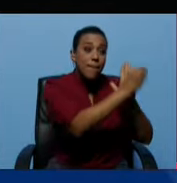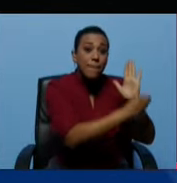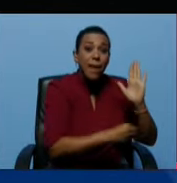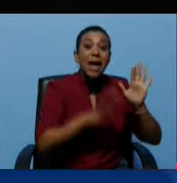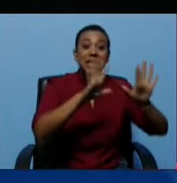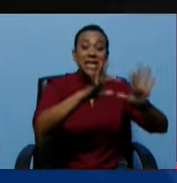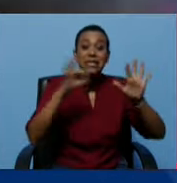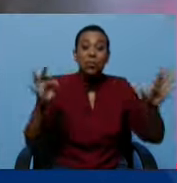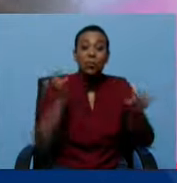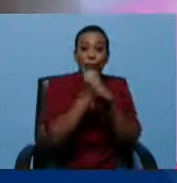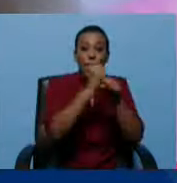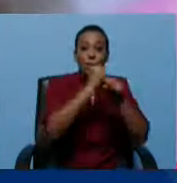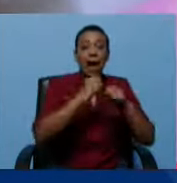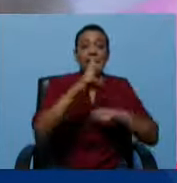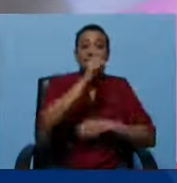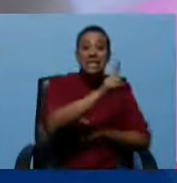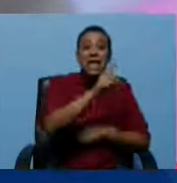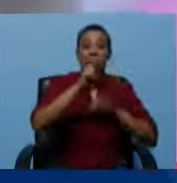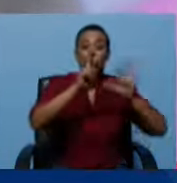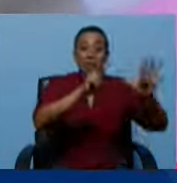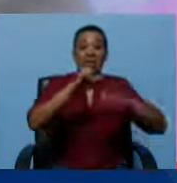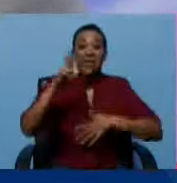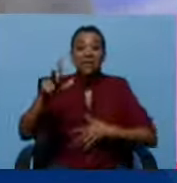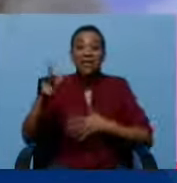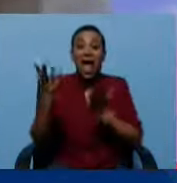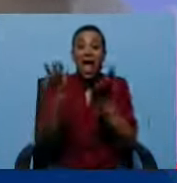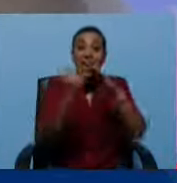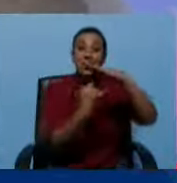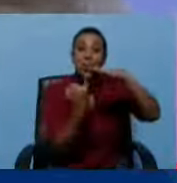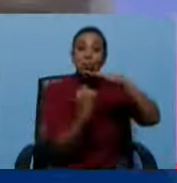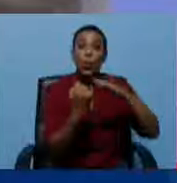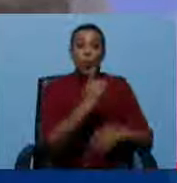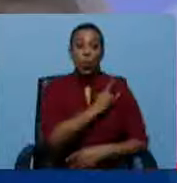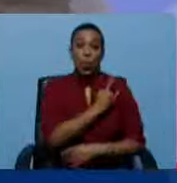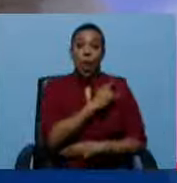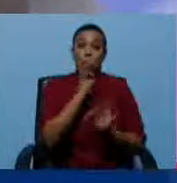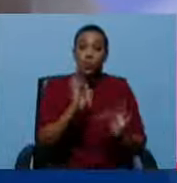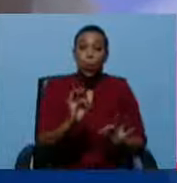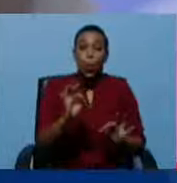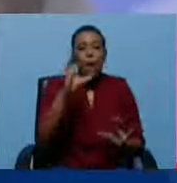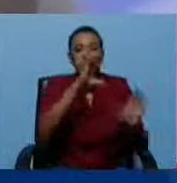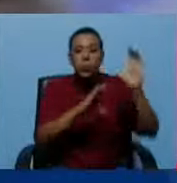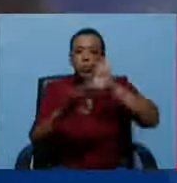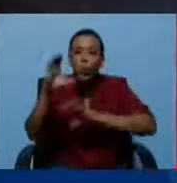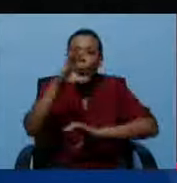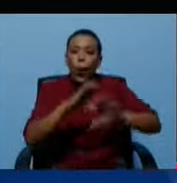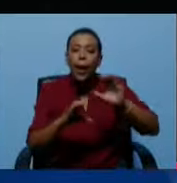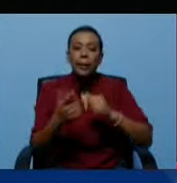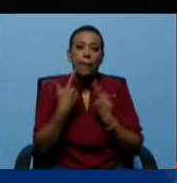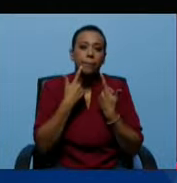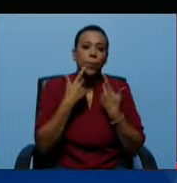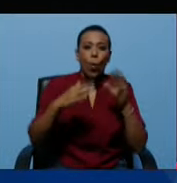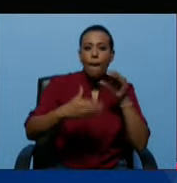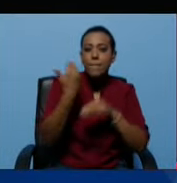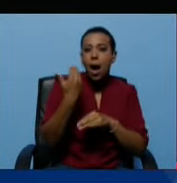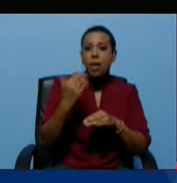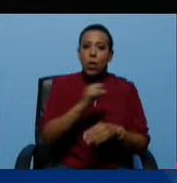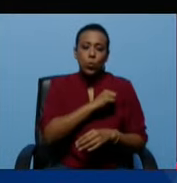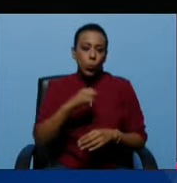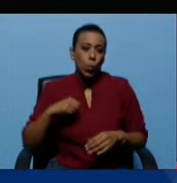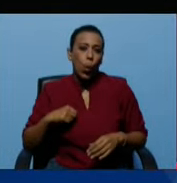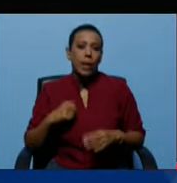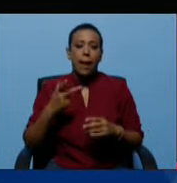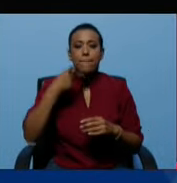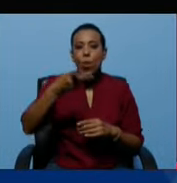18 motores. Son 173 instituciones de educación universitaria, las universidades no experimentales, como se conocen comúnmente, universidades autónomas,